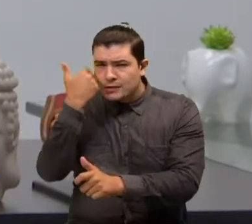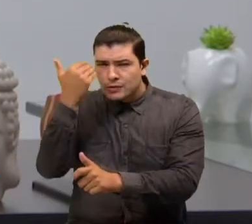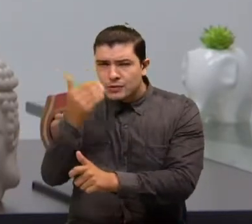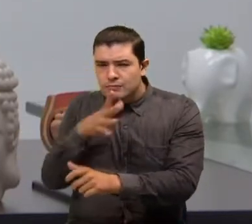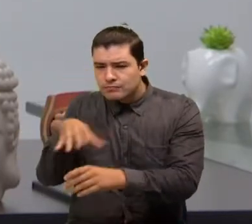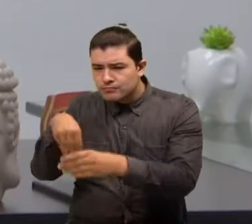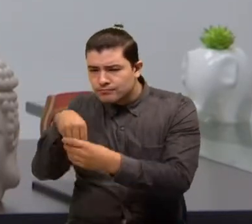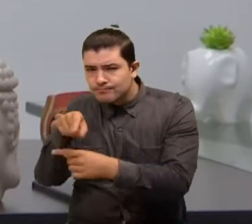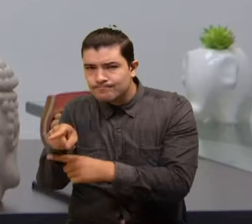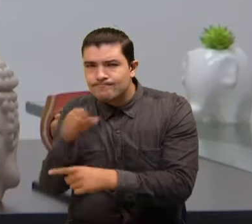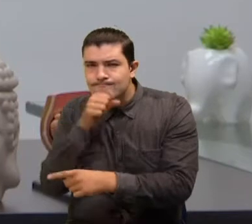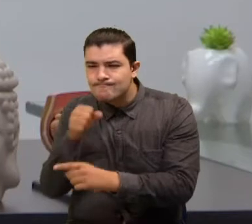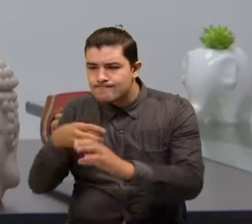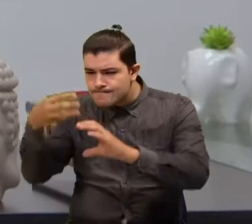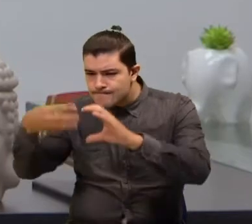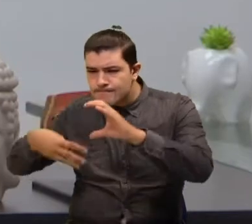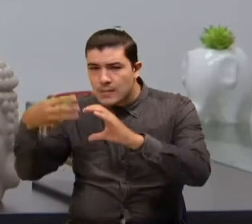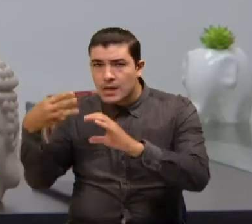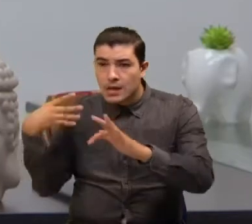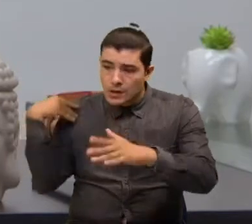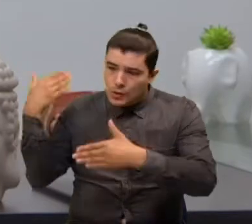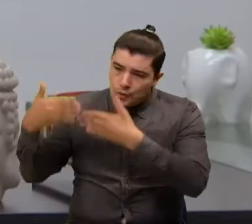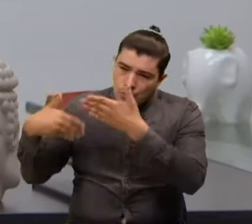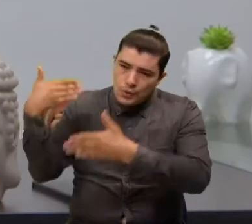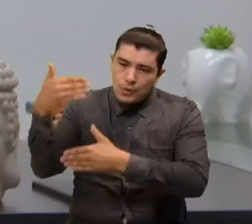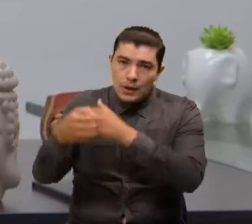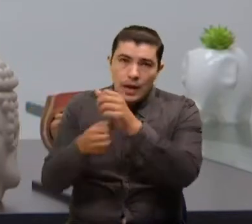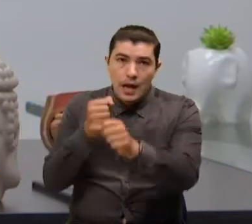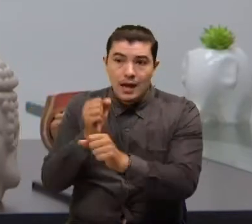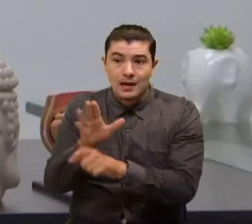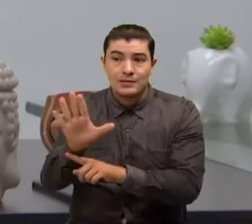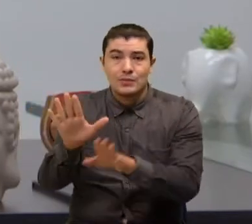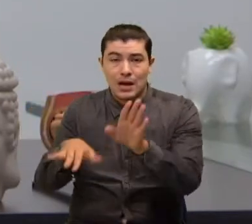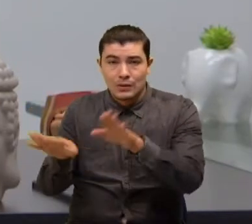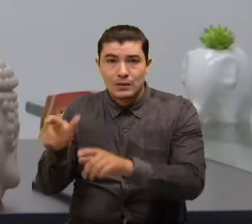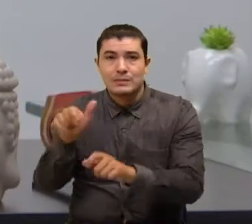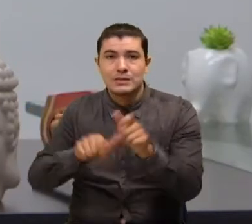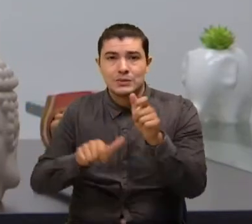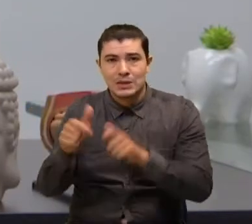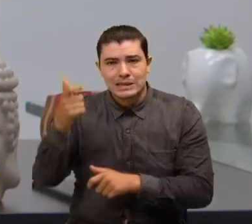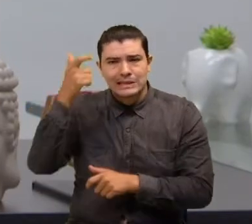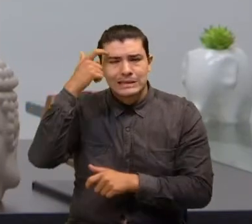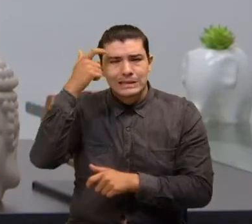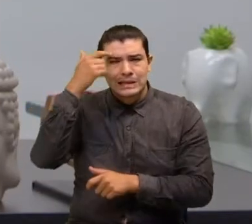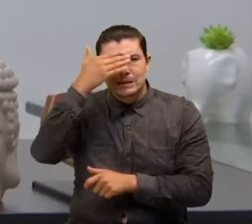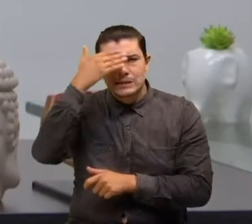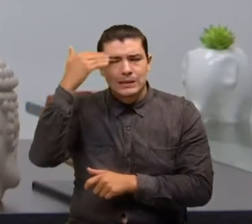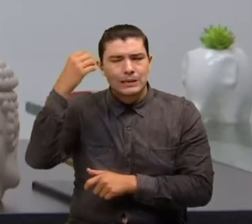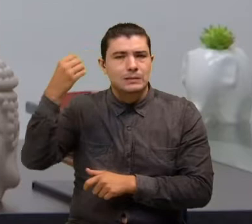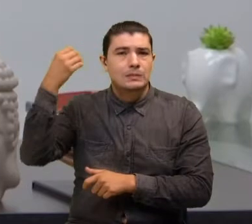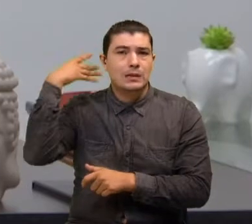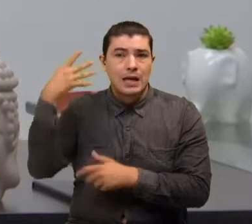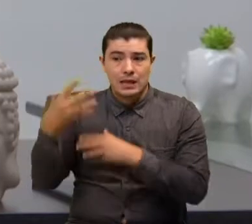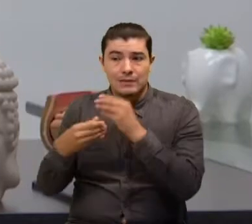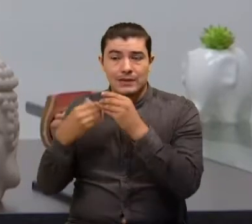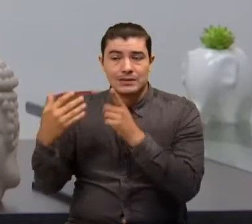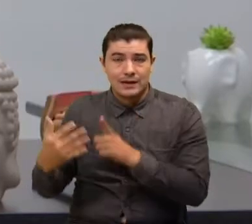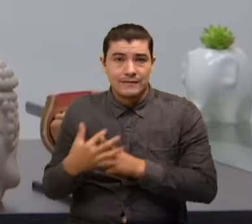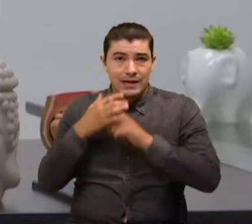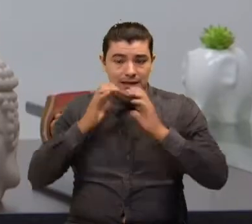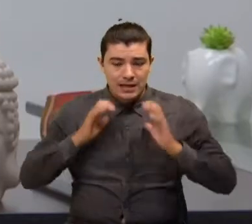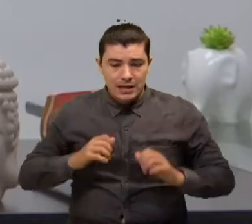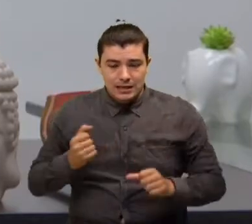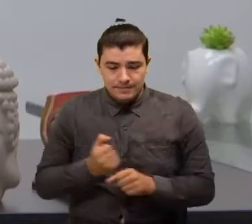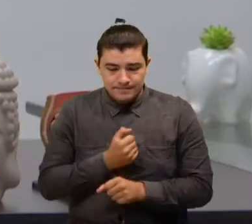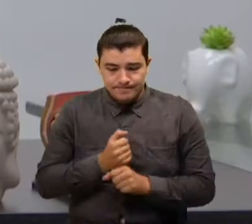aquellos de la tercera edad, que con el transcurrir de los años tienden a perder la memoria y a tener repercusiones en su funcionalidad. Para ello